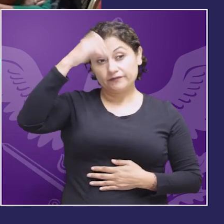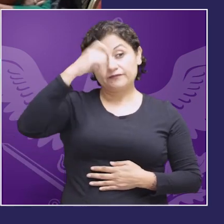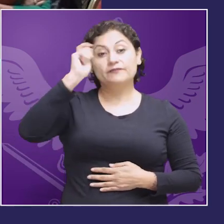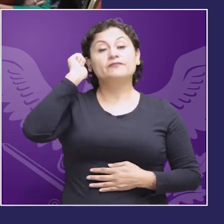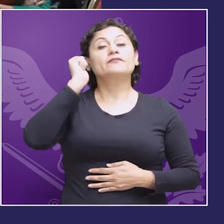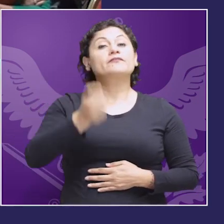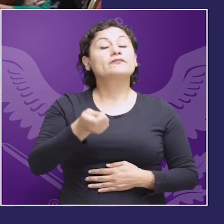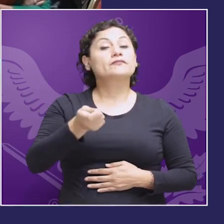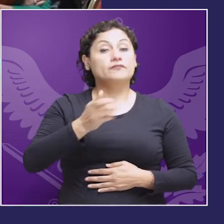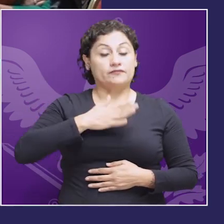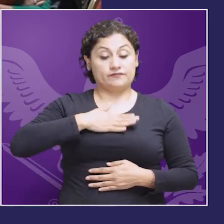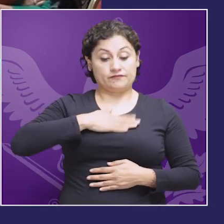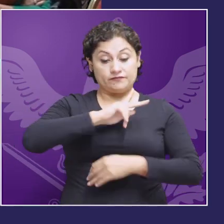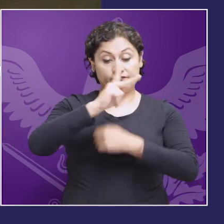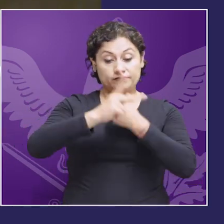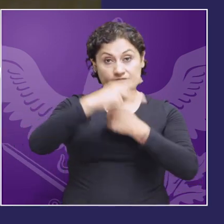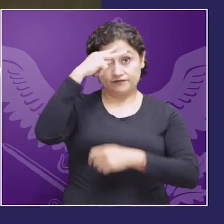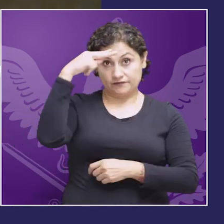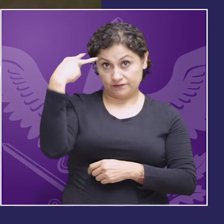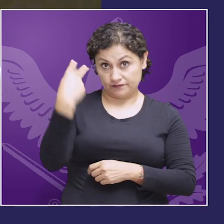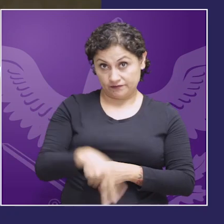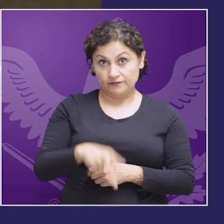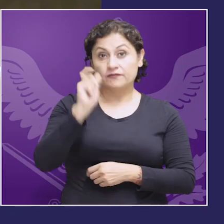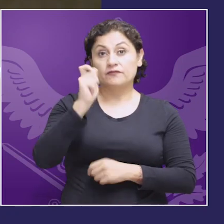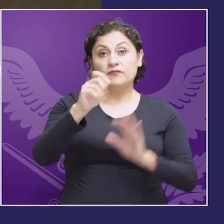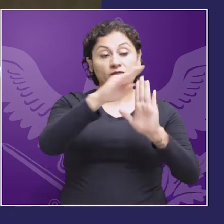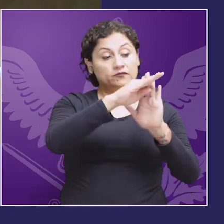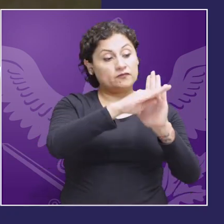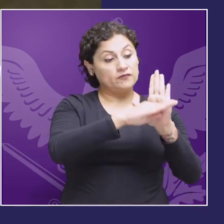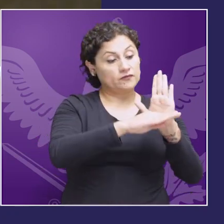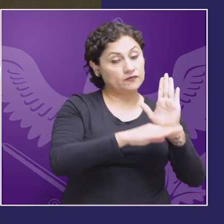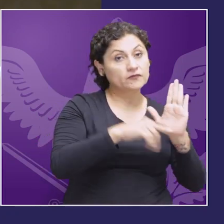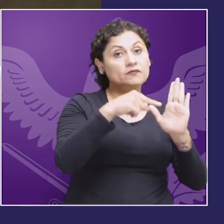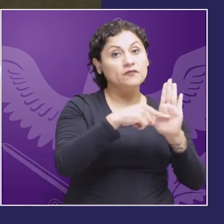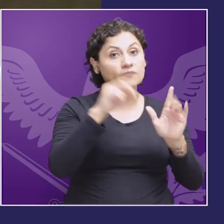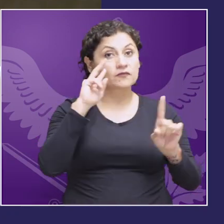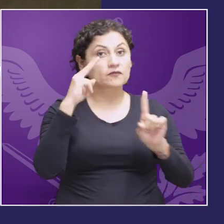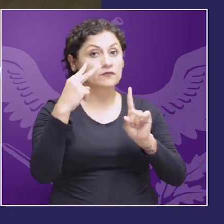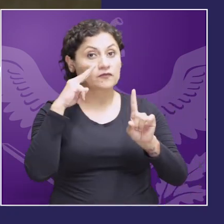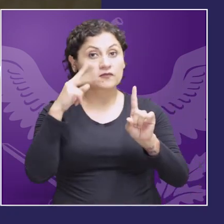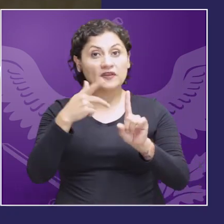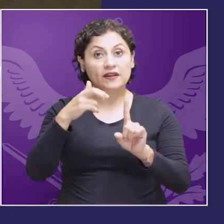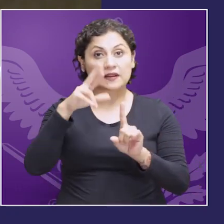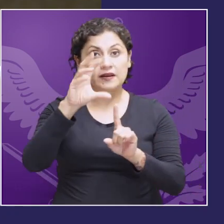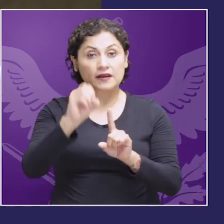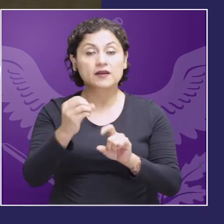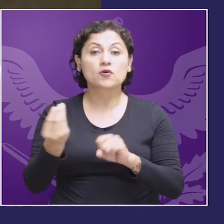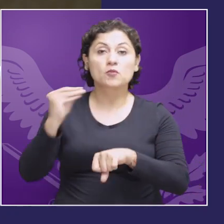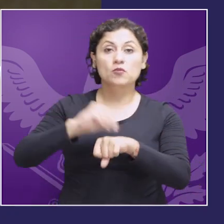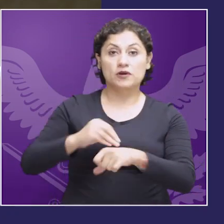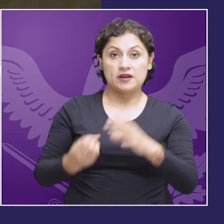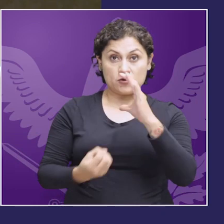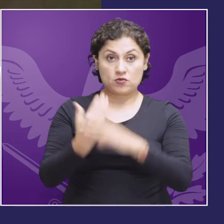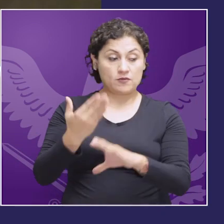perspectiva de género de 2021 se llevó a cabo a través de un proceso consultivo. Ya no se trata simplemente de